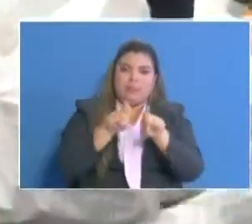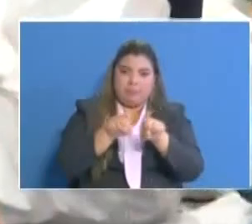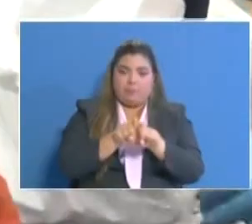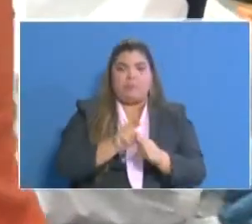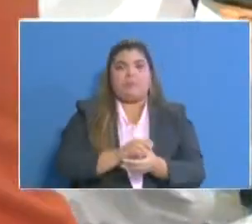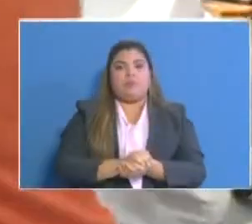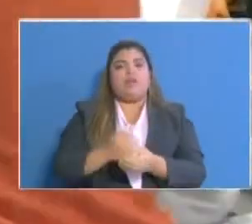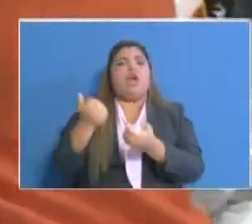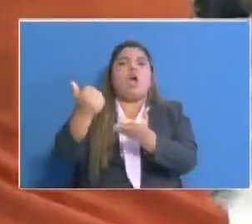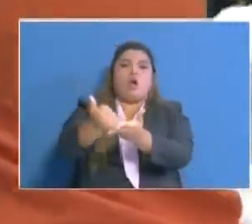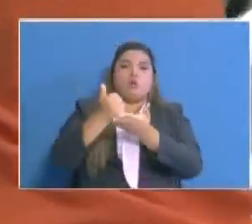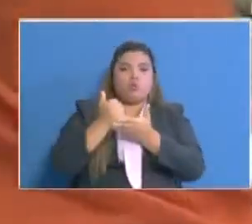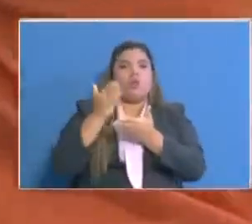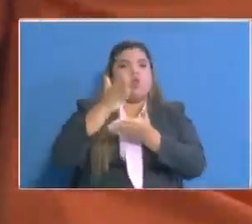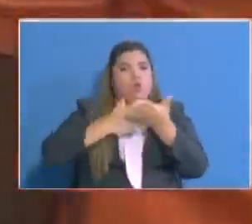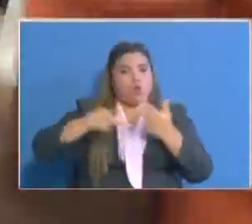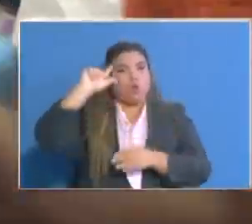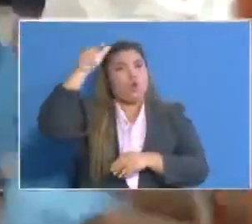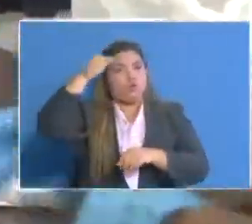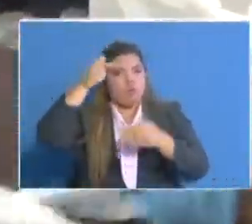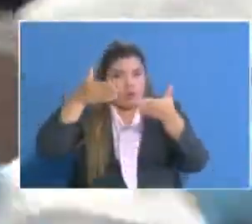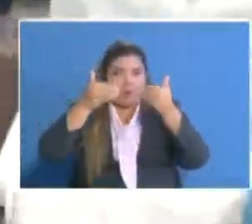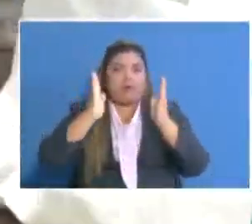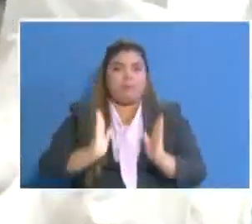también se han solidarizado.